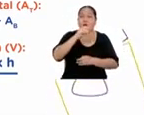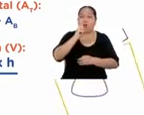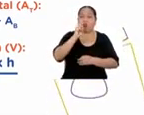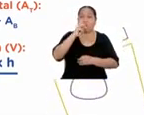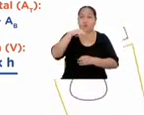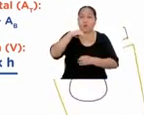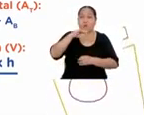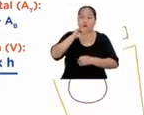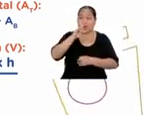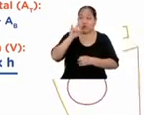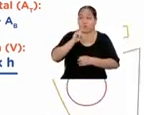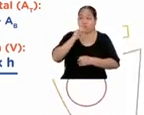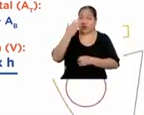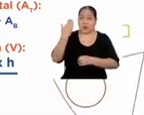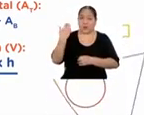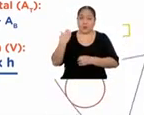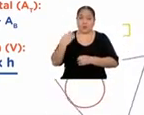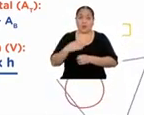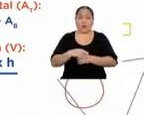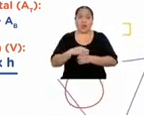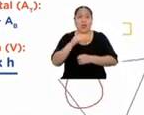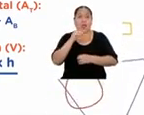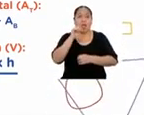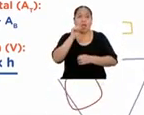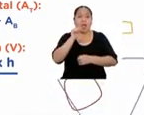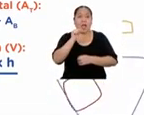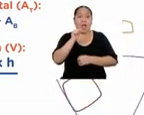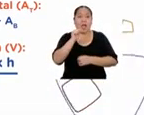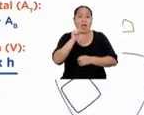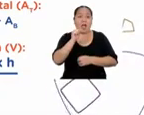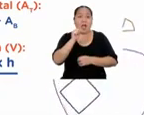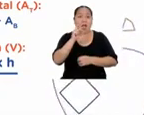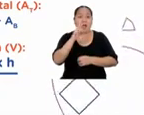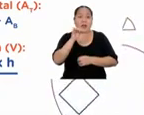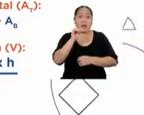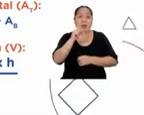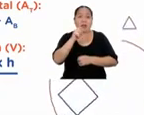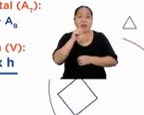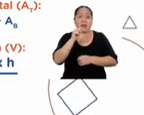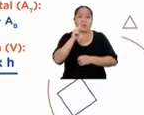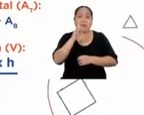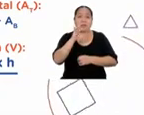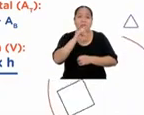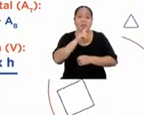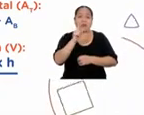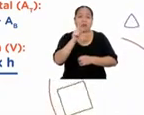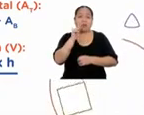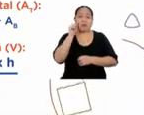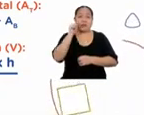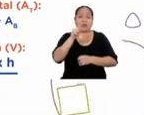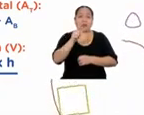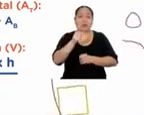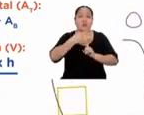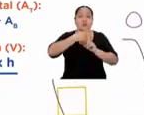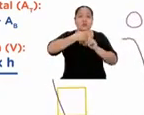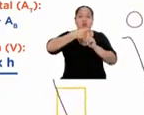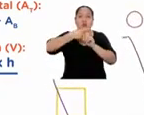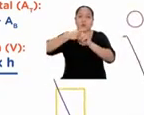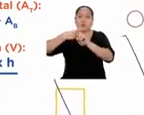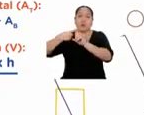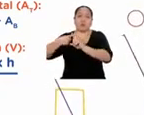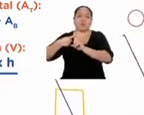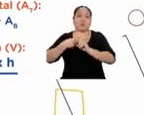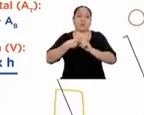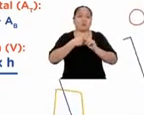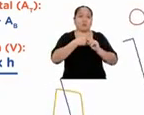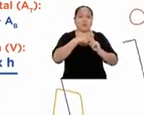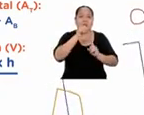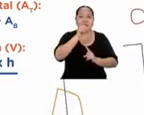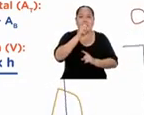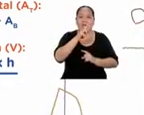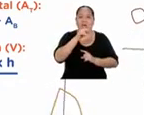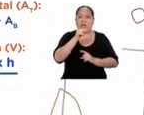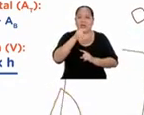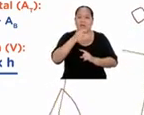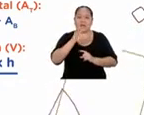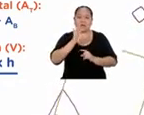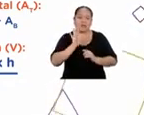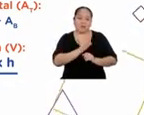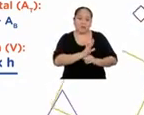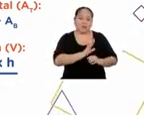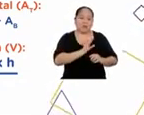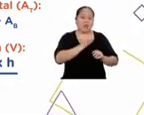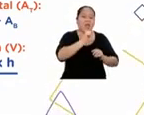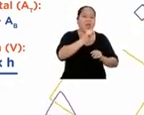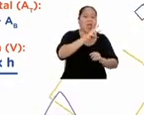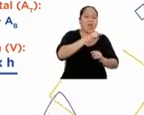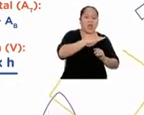regulares? En el área lateral no está la fórmula que obtuvimos, solo está la suma de áreas de cada cara